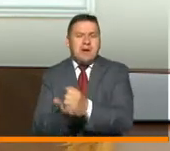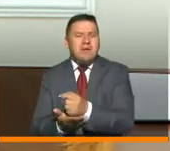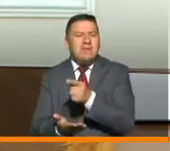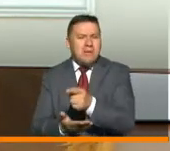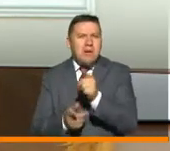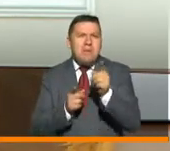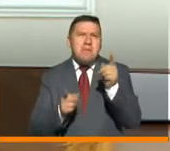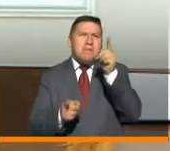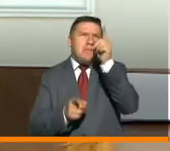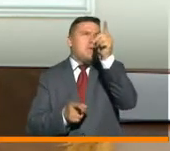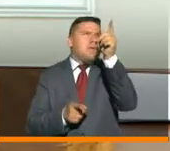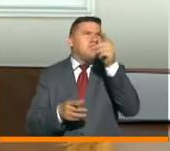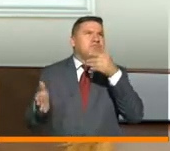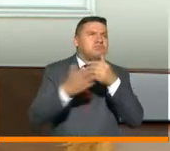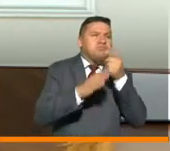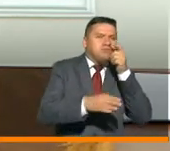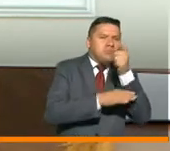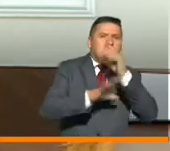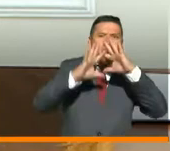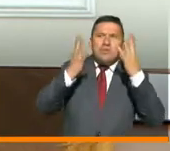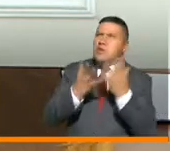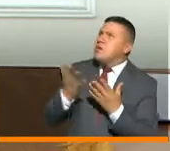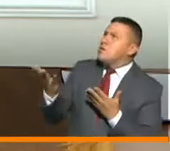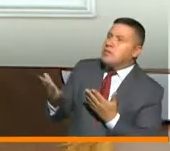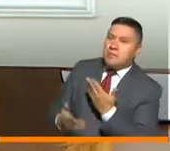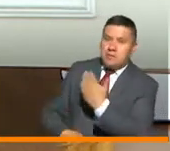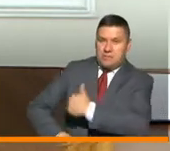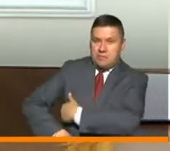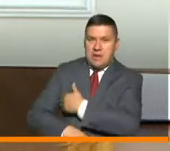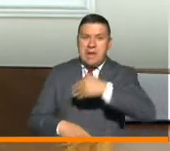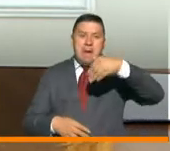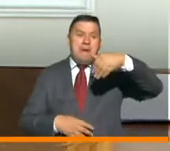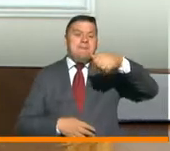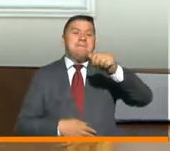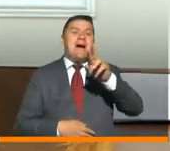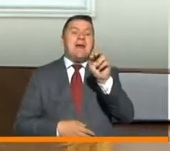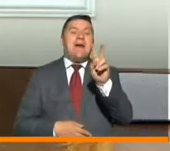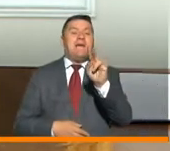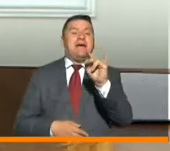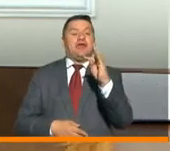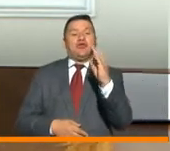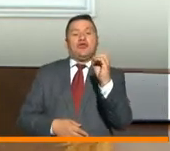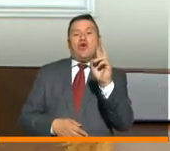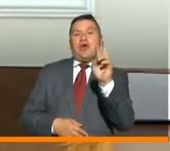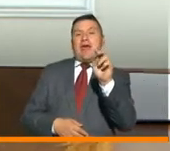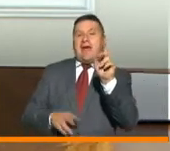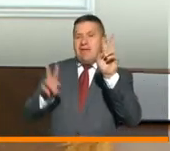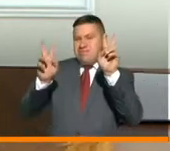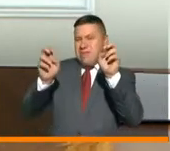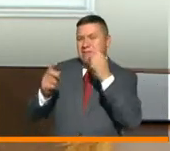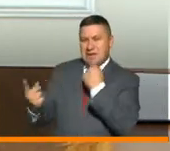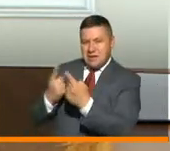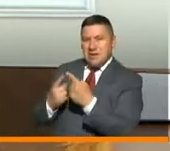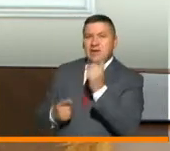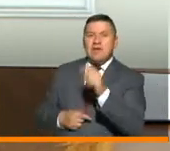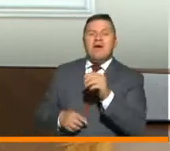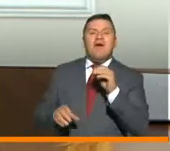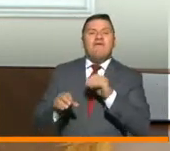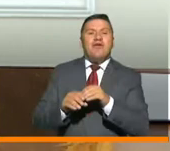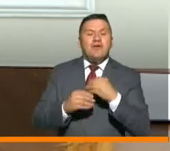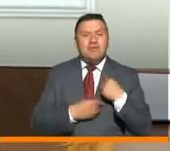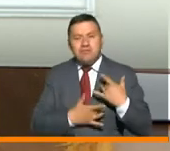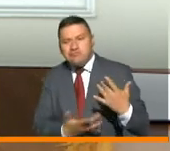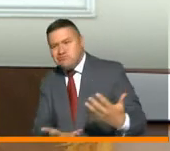en muchos lugares del mundo. Así que con la ministra María Victoria Angulo vamos a abordar ese tema. También vamos a hablar del Fondo de